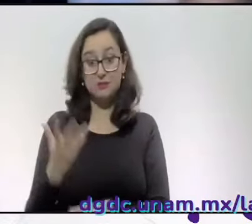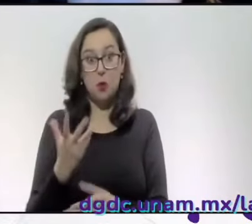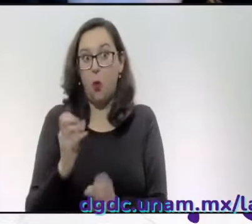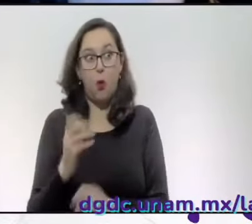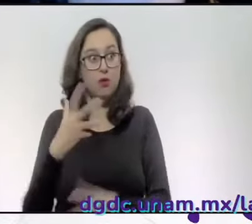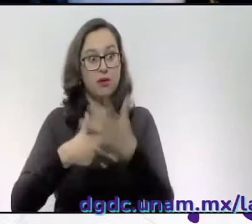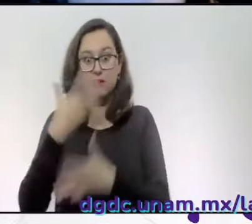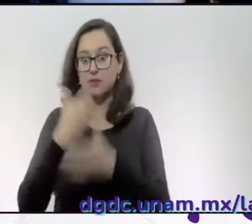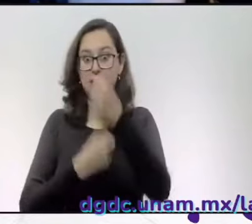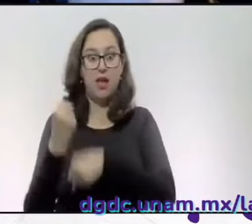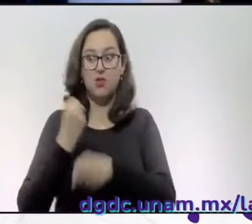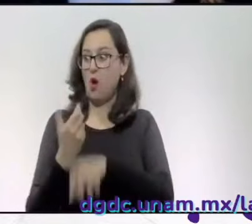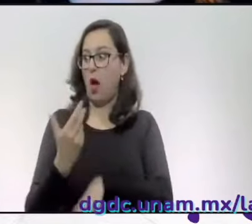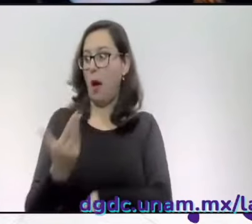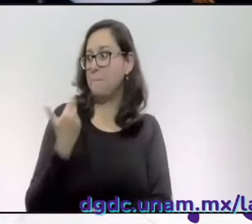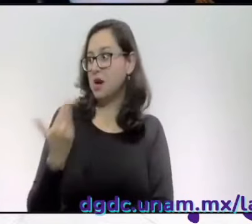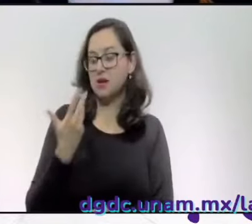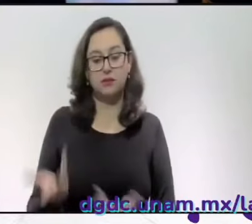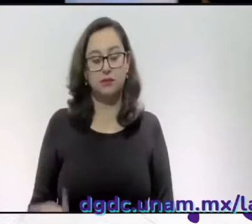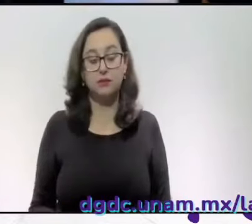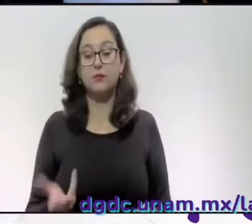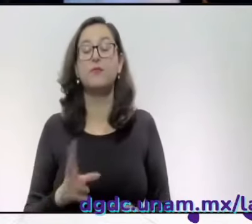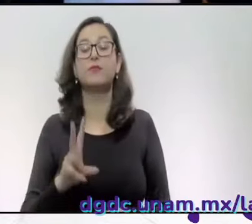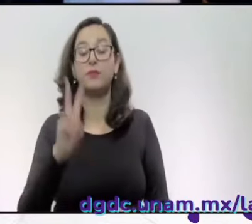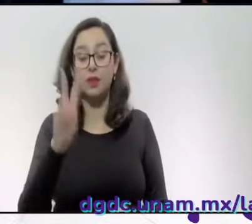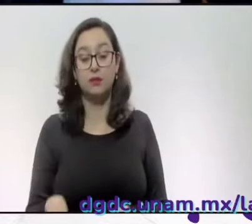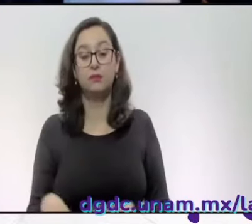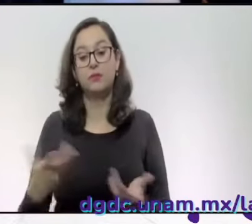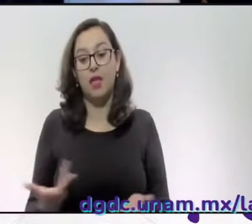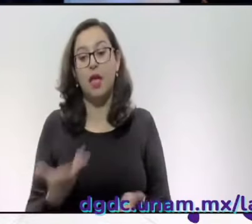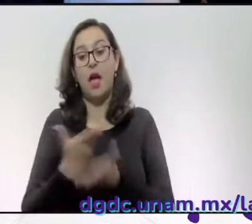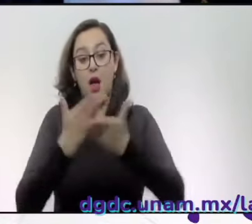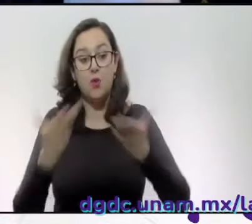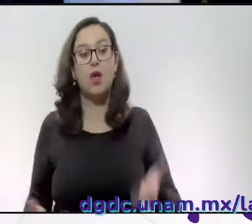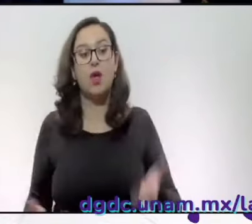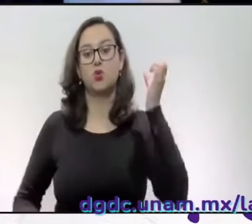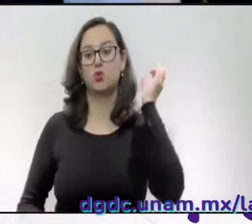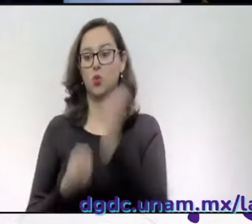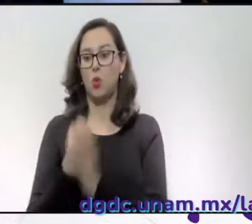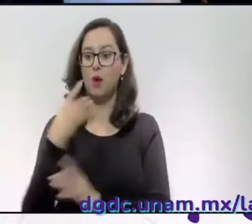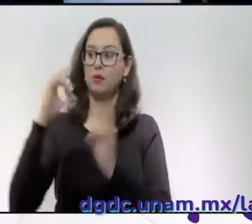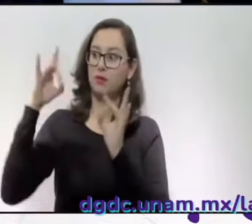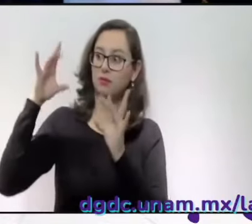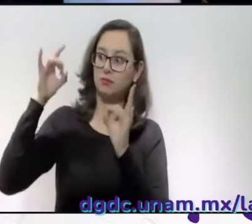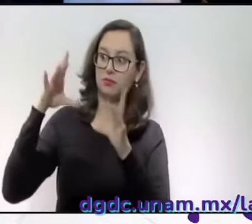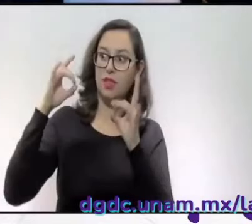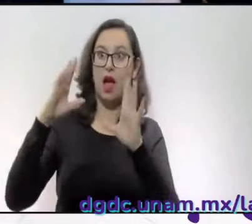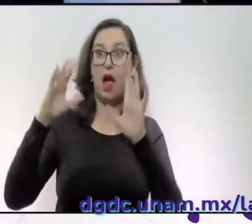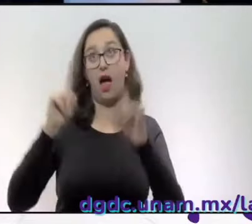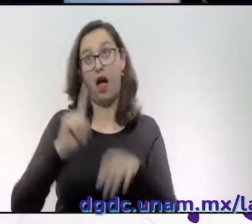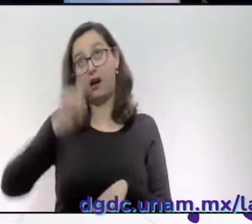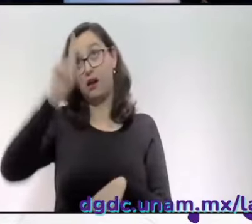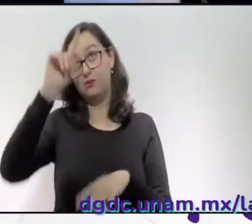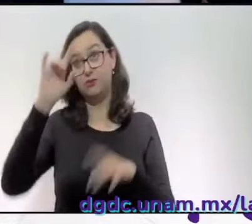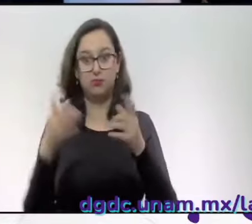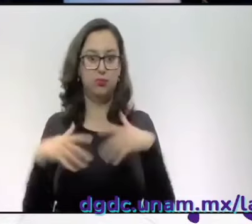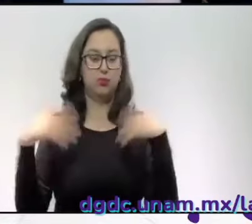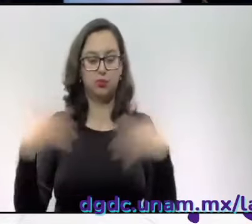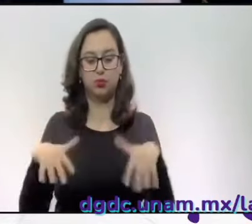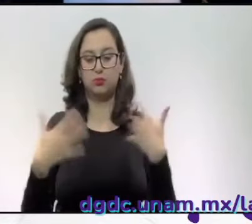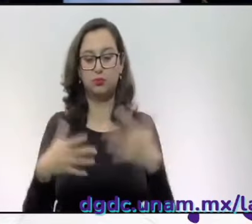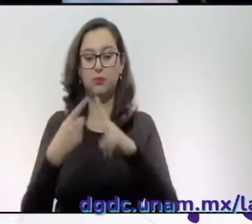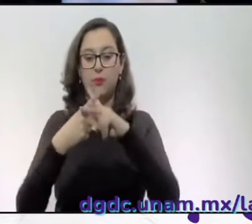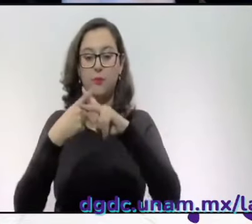Antes no teníamos esa precisión, y viene de justamente esta época en la que tenemos grandes satélites ahí arriba tomando datos con mucha precisión. Empezamos con uno que se